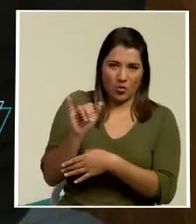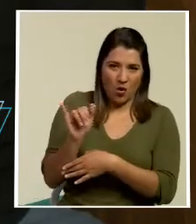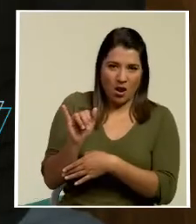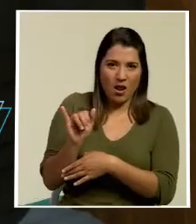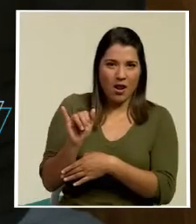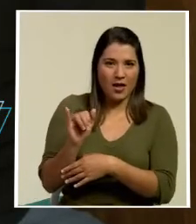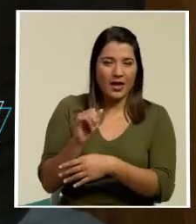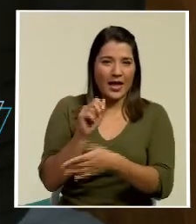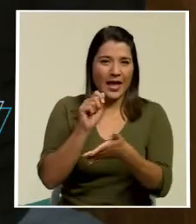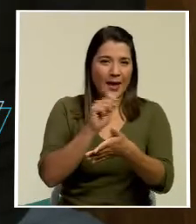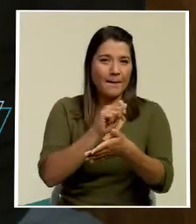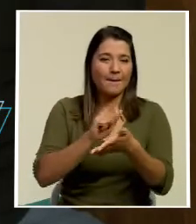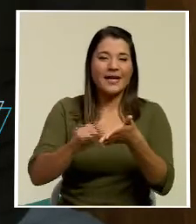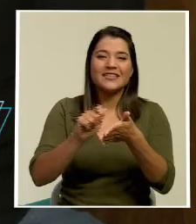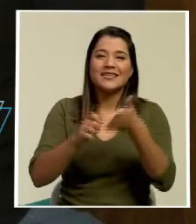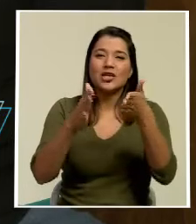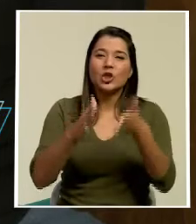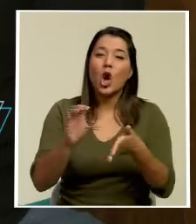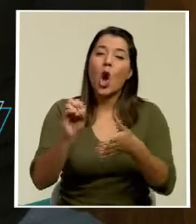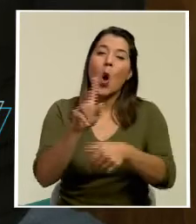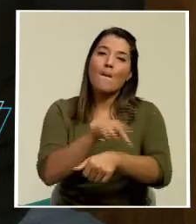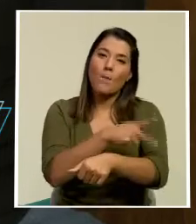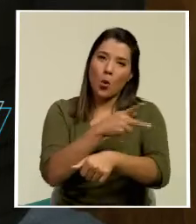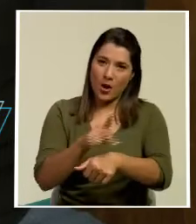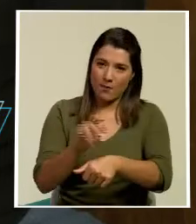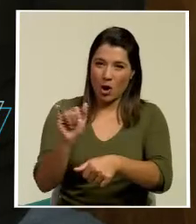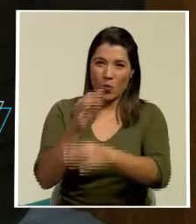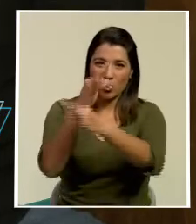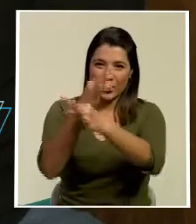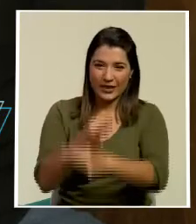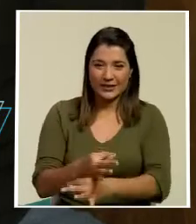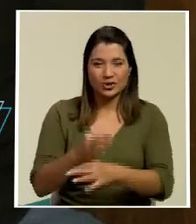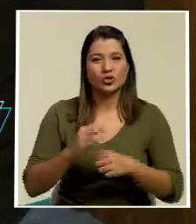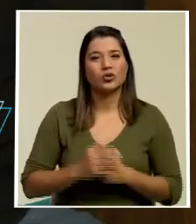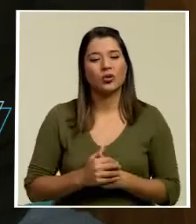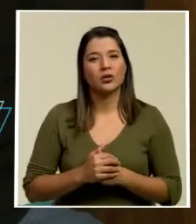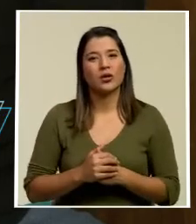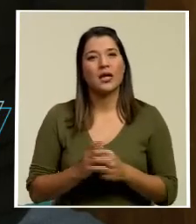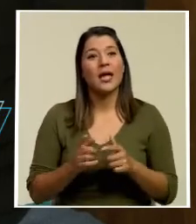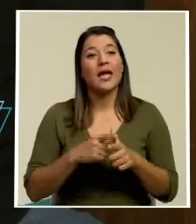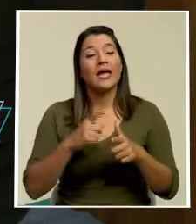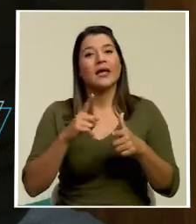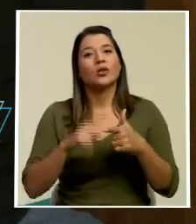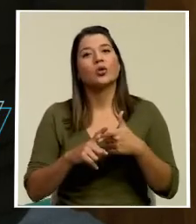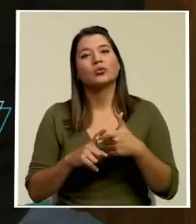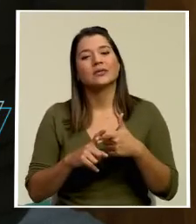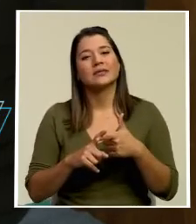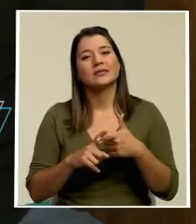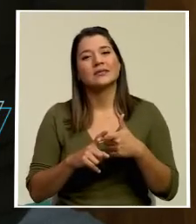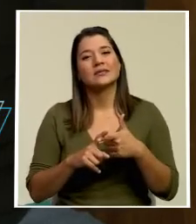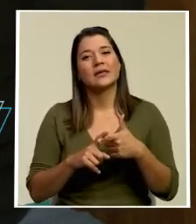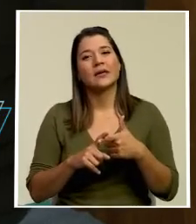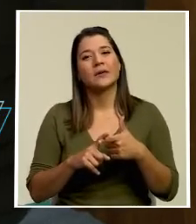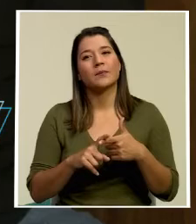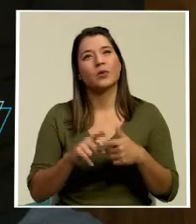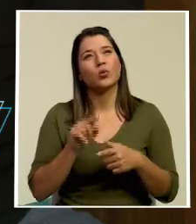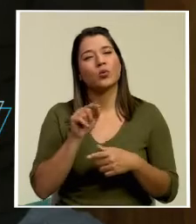tradición. ¿Cuál es la tradición de tu poesía? ¿En cuáles poetas te formaste vos?